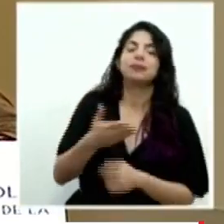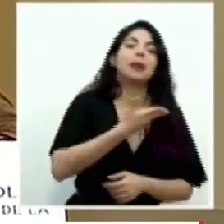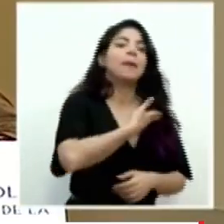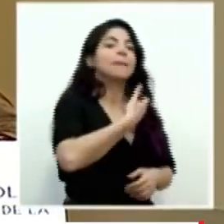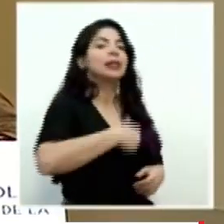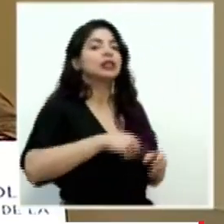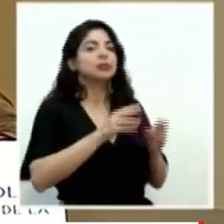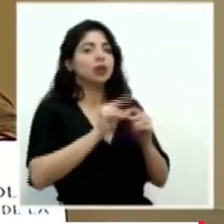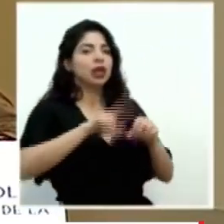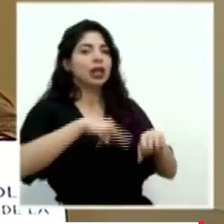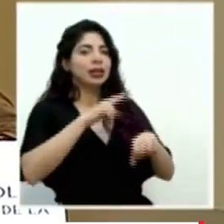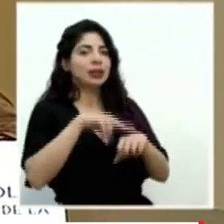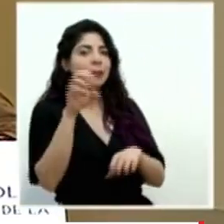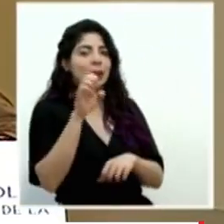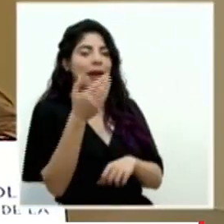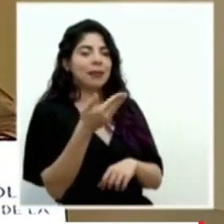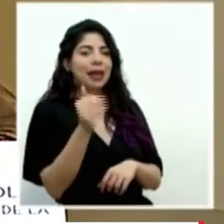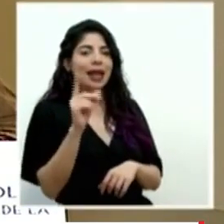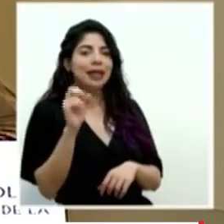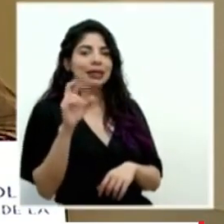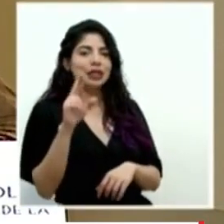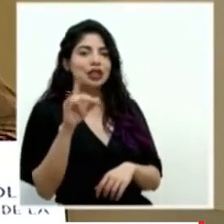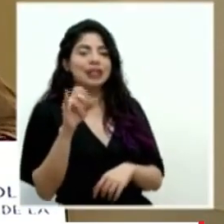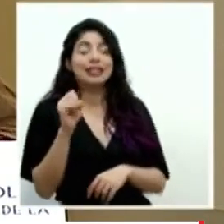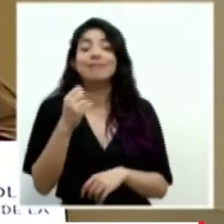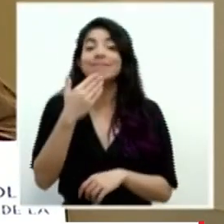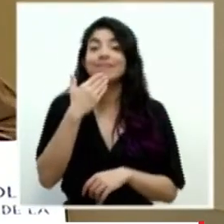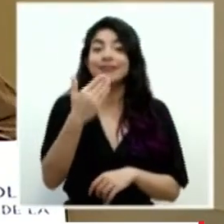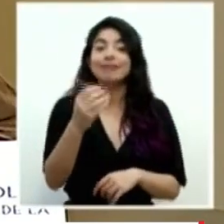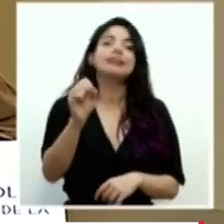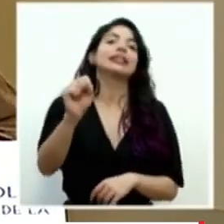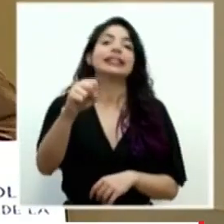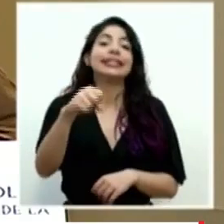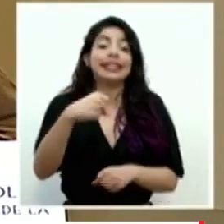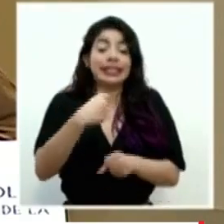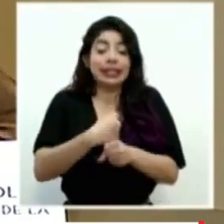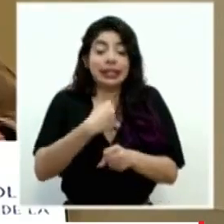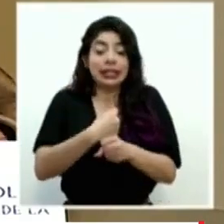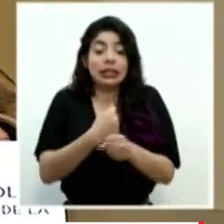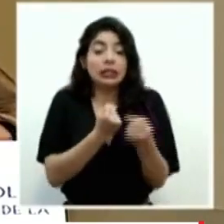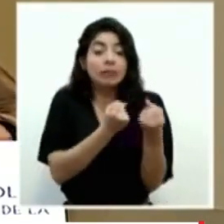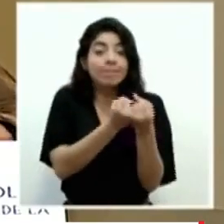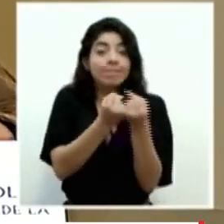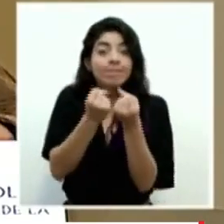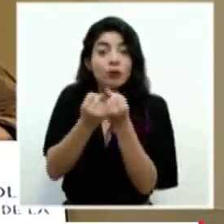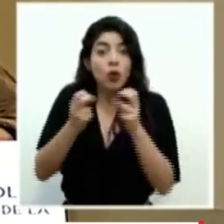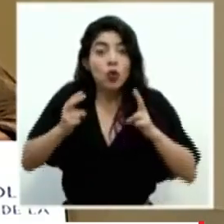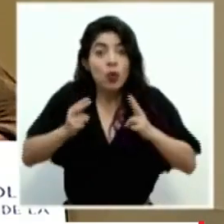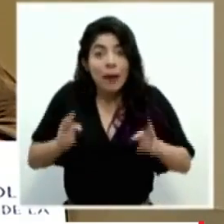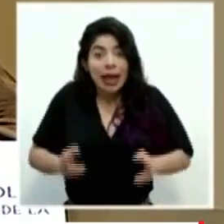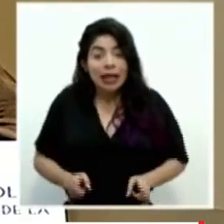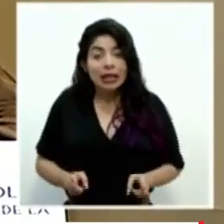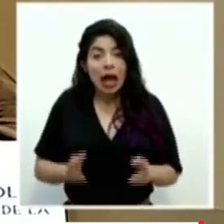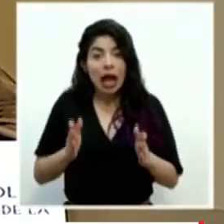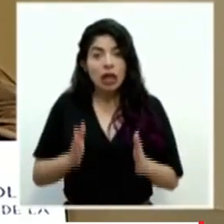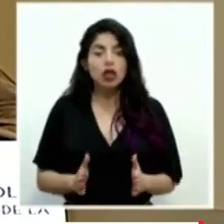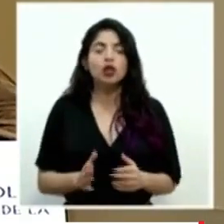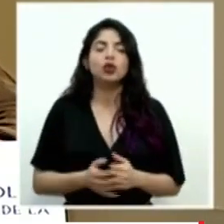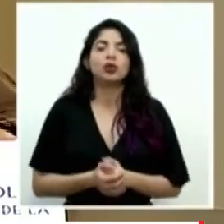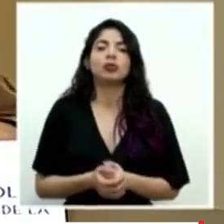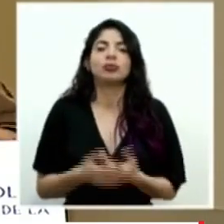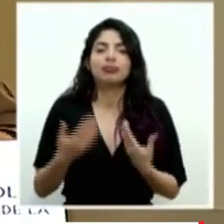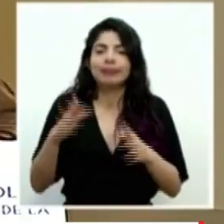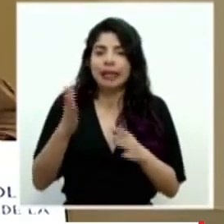la Comisión Nacional de Emergencia, el señor Alexander Solís. Gracias. Sí, el operativo de asistencia humanitaria que